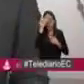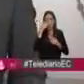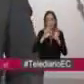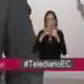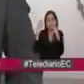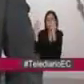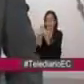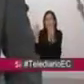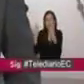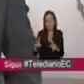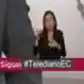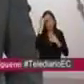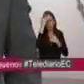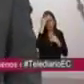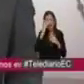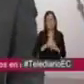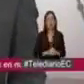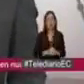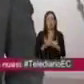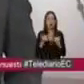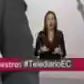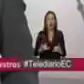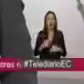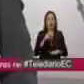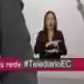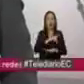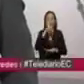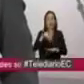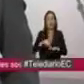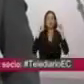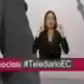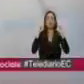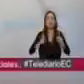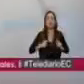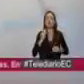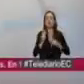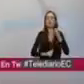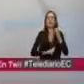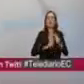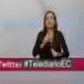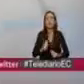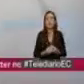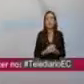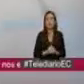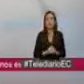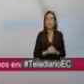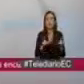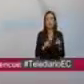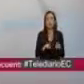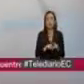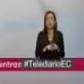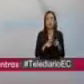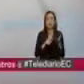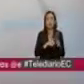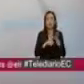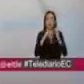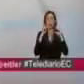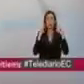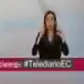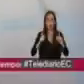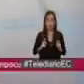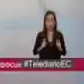sector de la salud también en la provincia de pichincha frente a esta reactivación progresiva que se viene lo hemos comentado mucho lo comentaba justamente el ministro de salud o